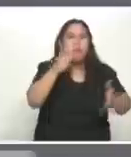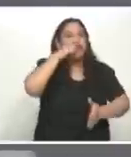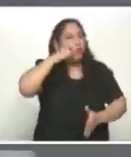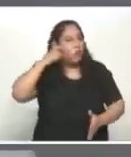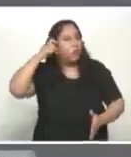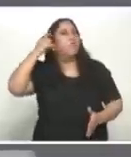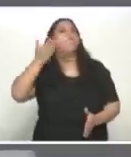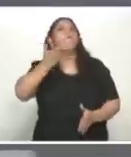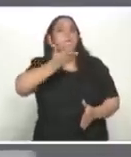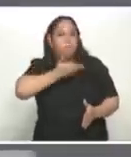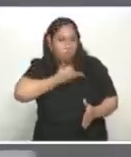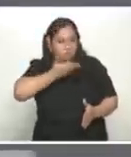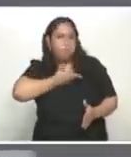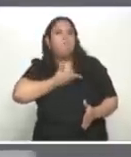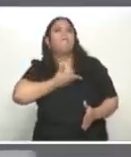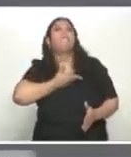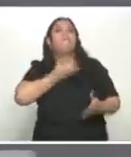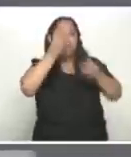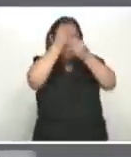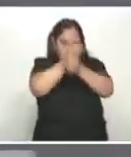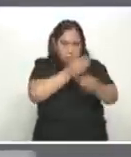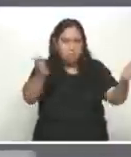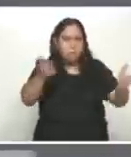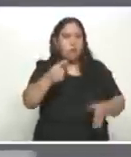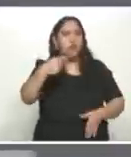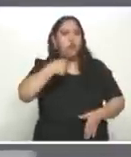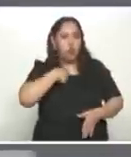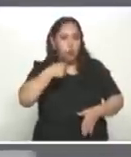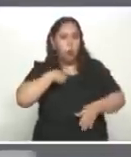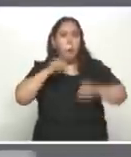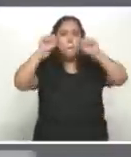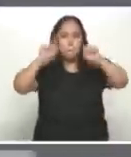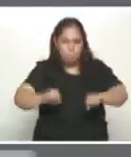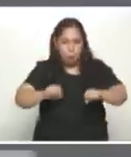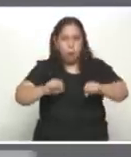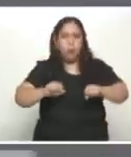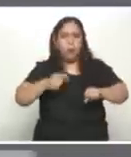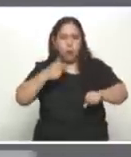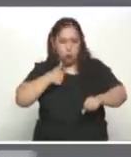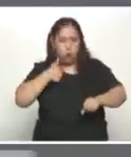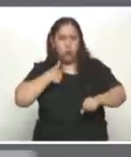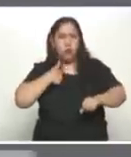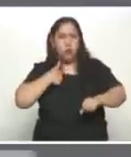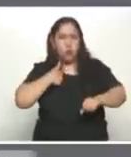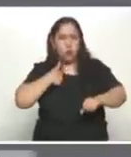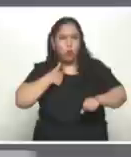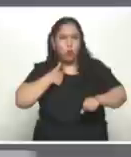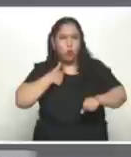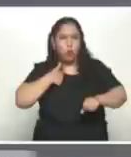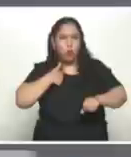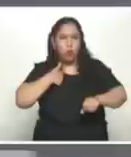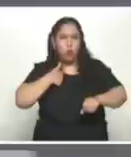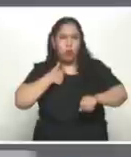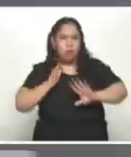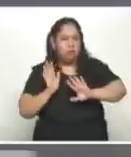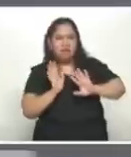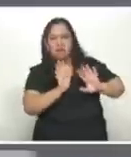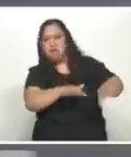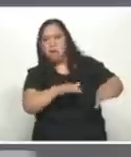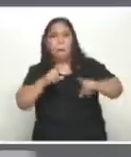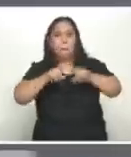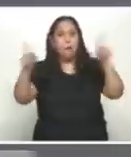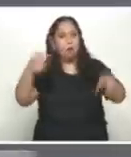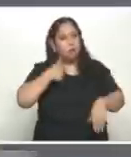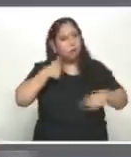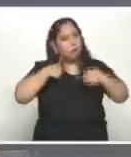este mensaje. Xiomara dice, yo pude acomodarme, pero decidí marchar al par del pueblo. Ese es